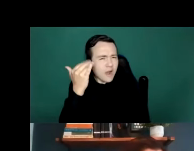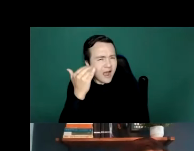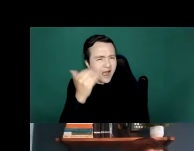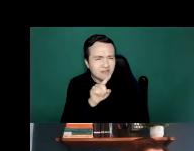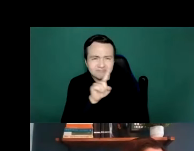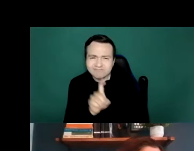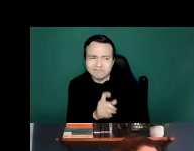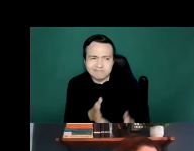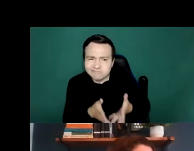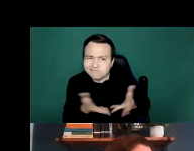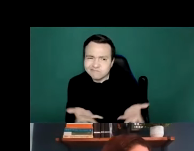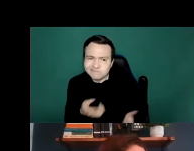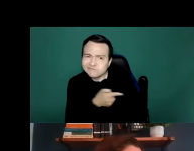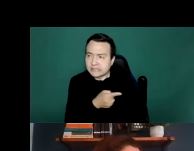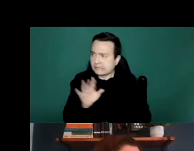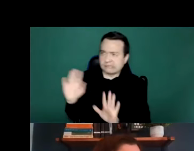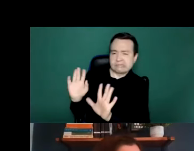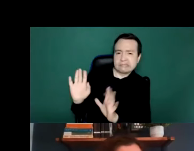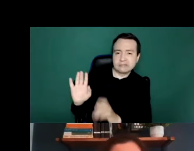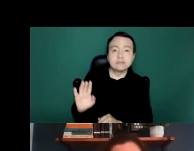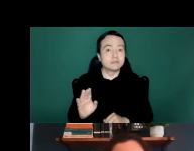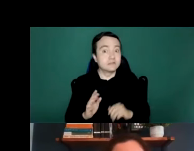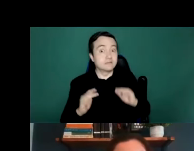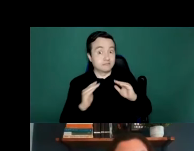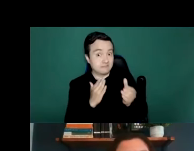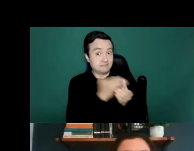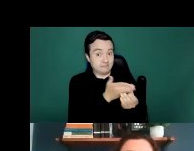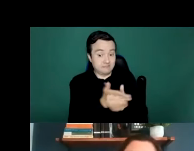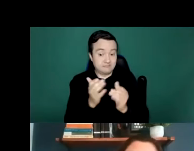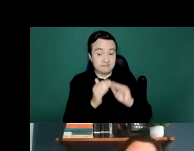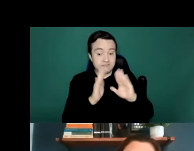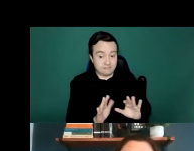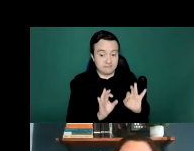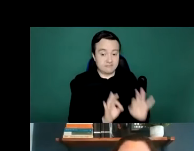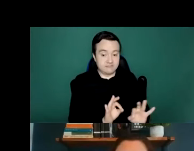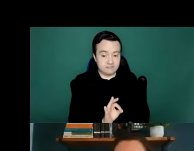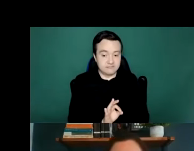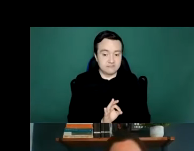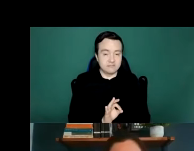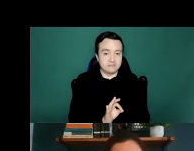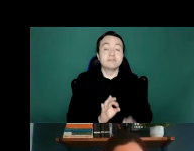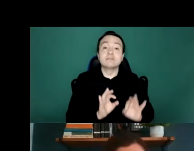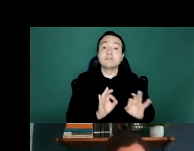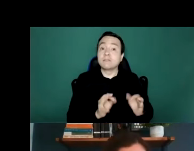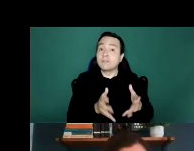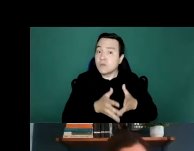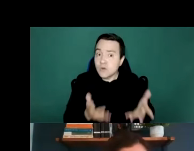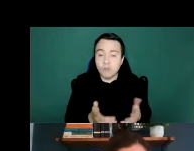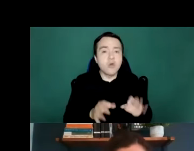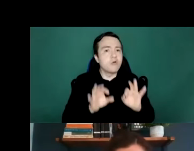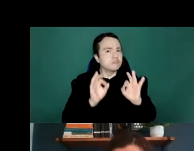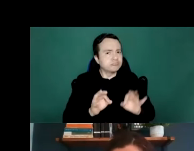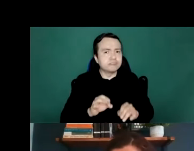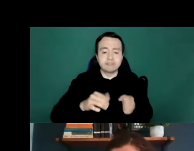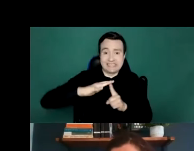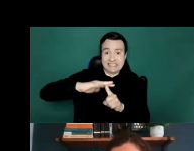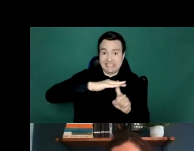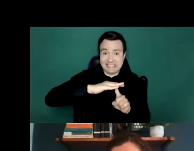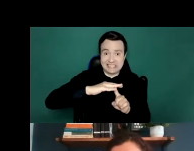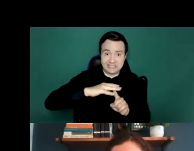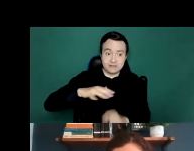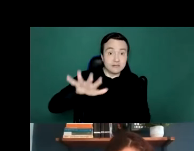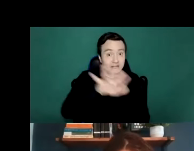hogar también nos dan un panorama muy interesante, nos indican un poco de cuál es la situación en los países de la región. En efecto, nos damos